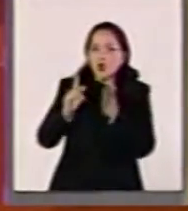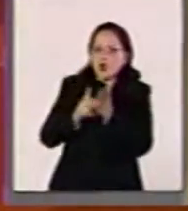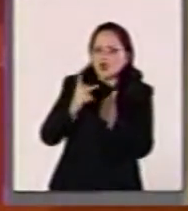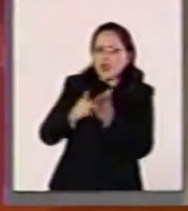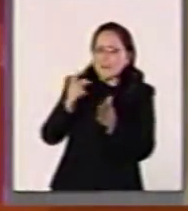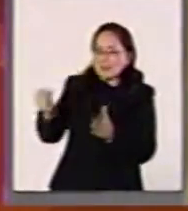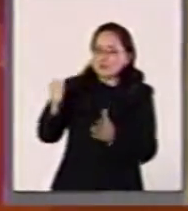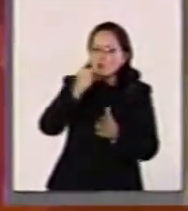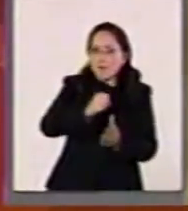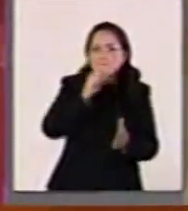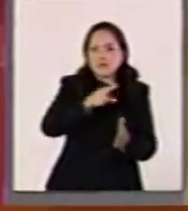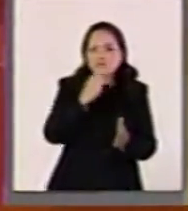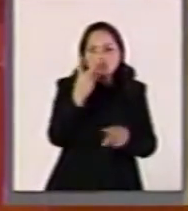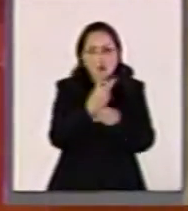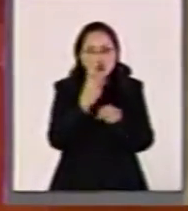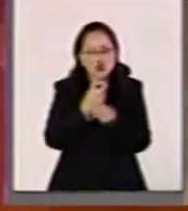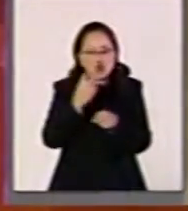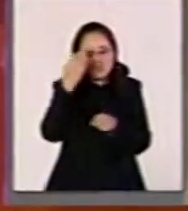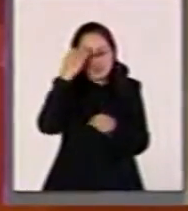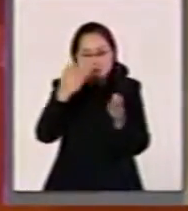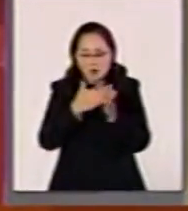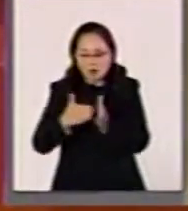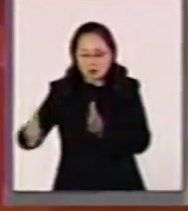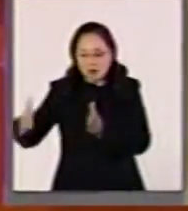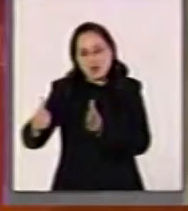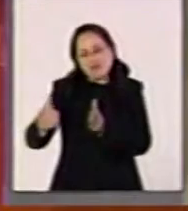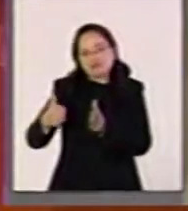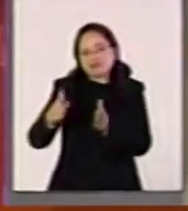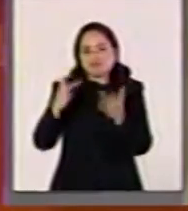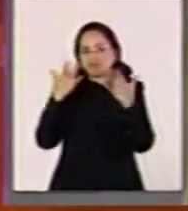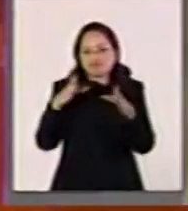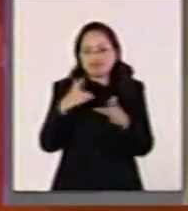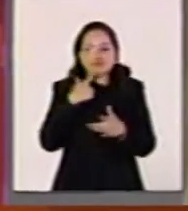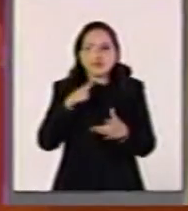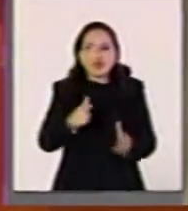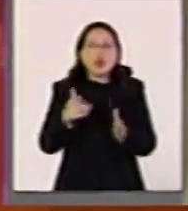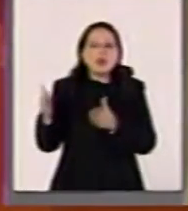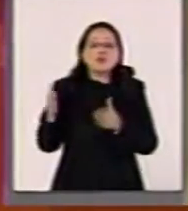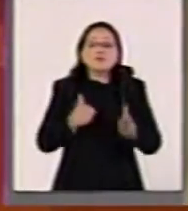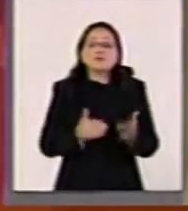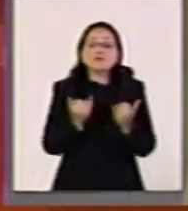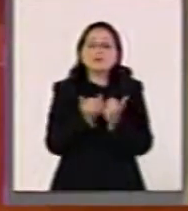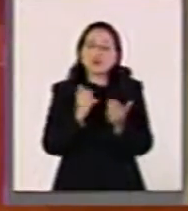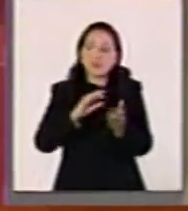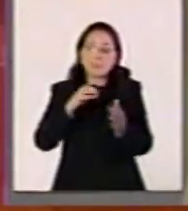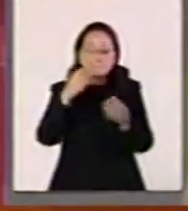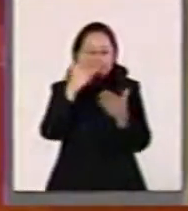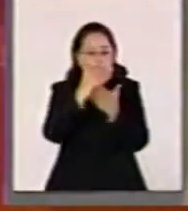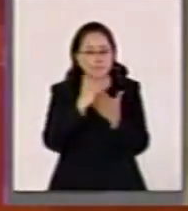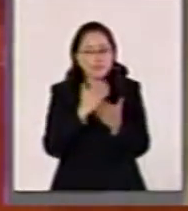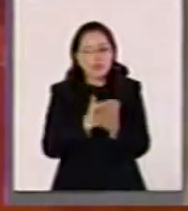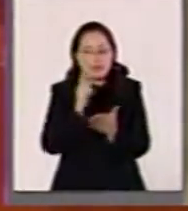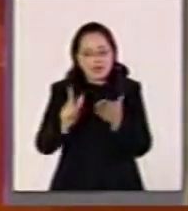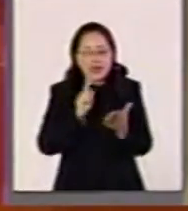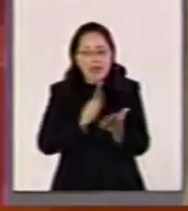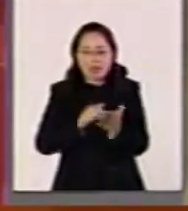considerado para un segundo periodo de sesiones. De tal manera que, cumpliendo los preceptos de la